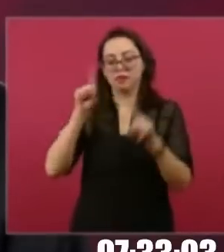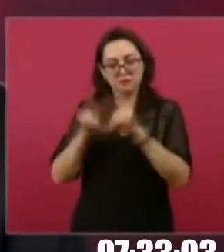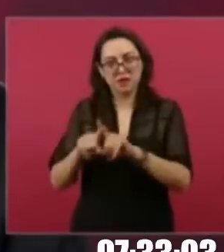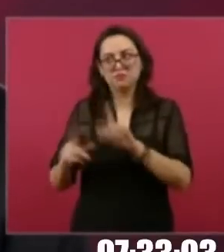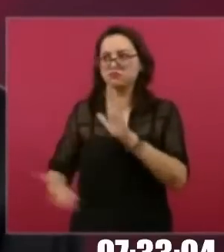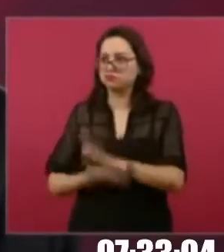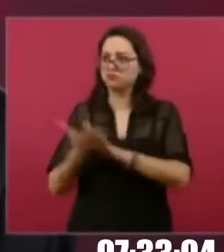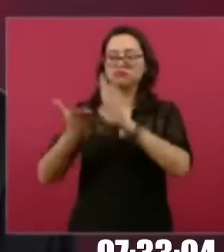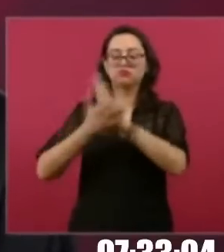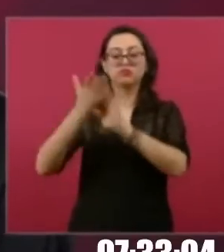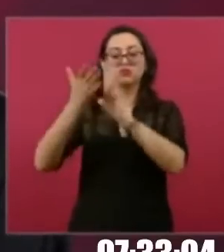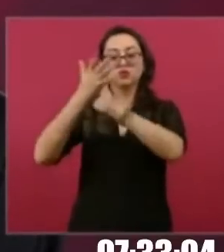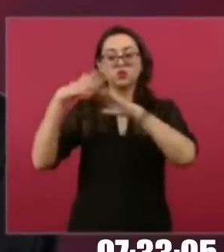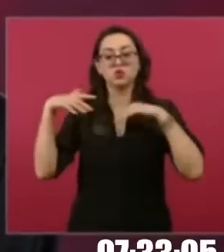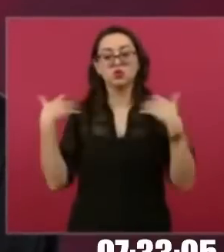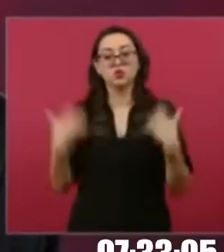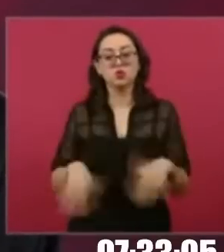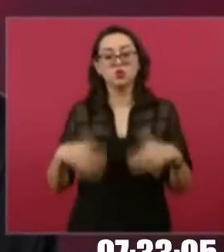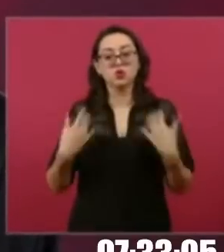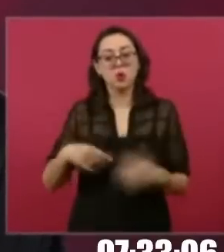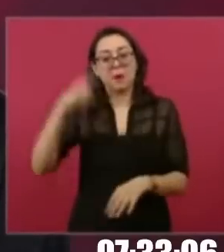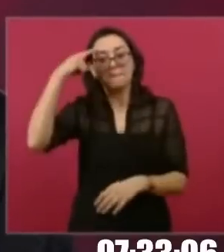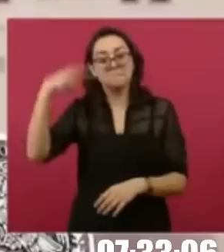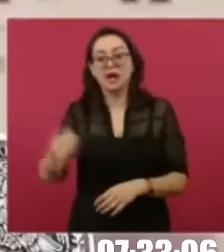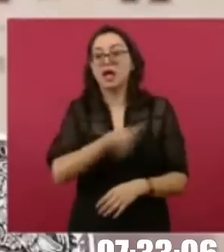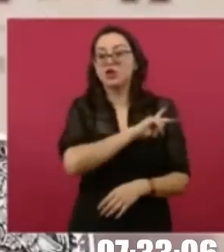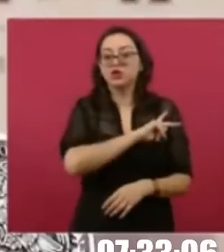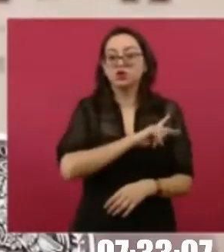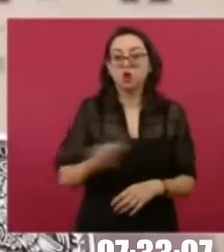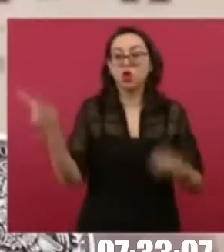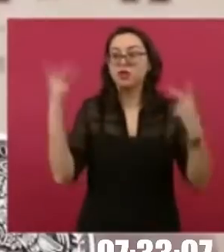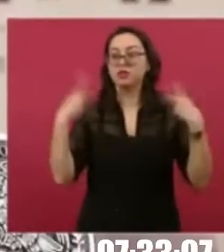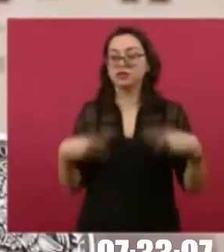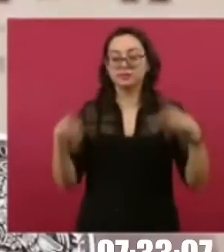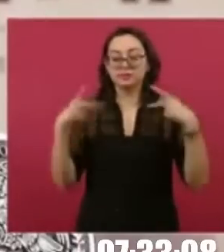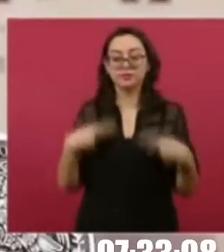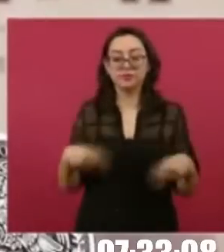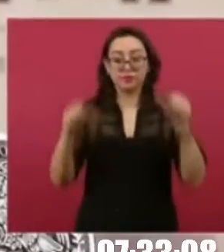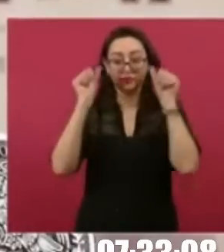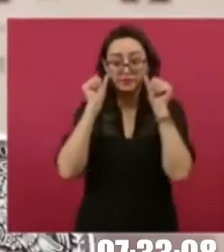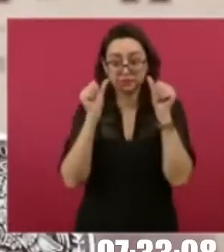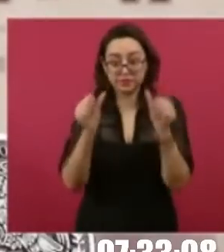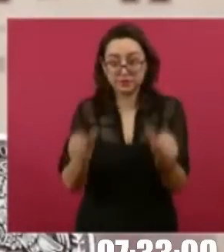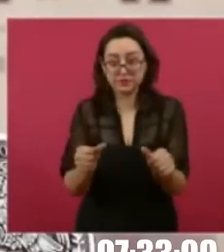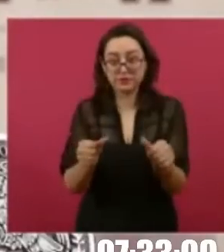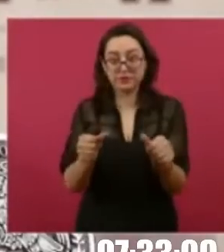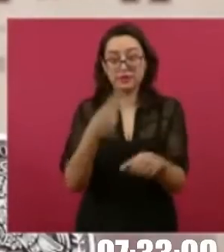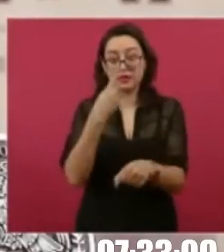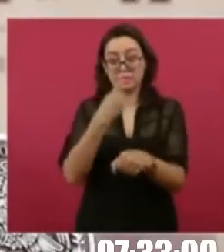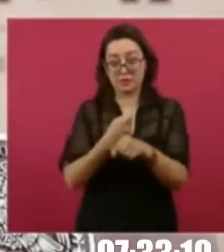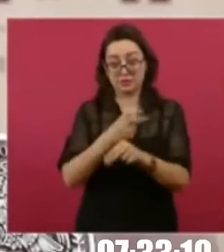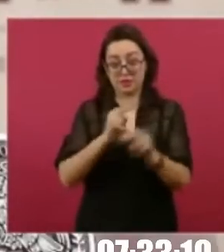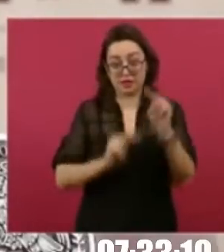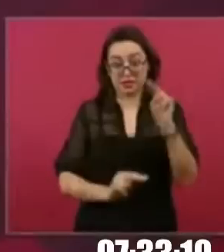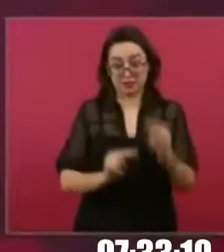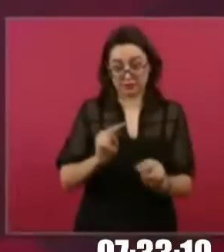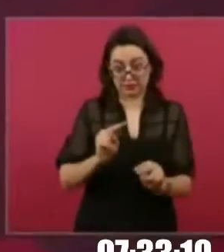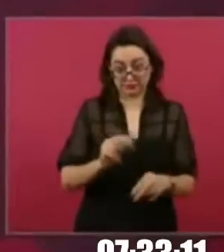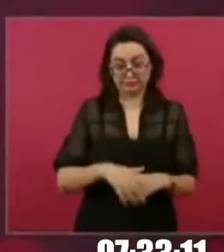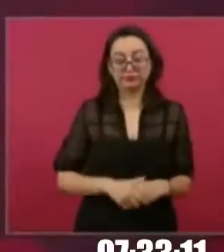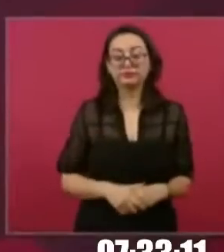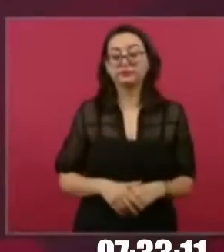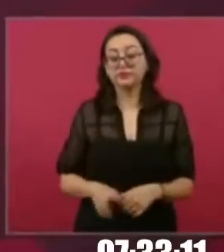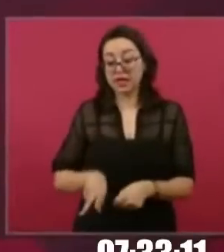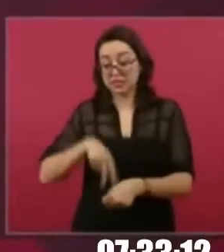si hablamos nosotros de hospitales de segundo nivel y que están enriquecidos con especialidades